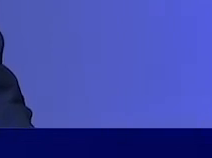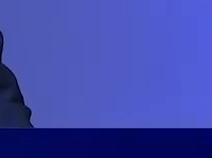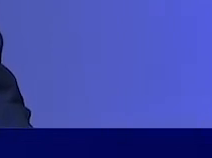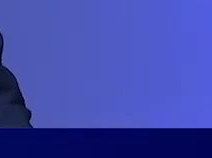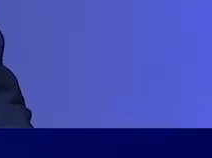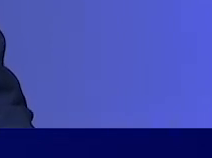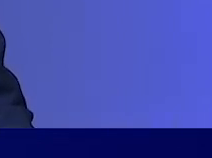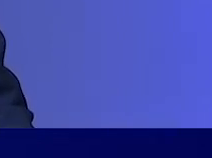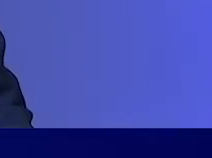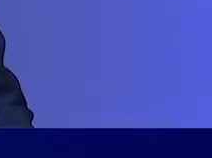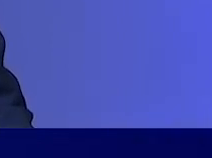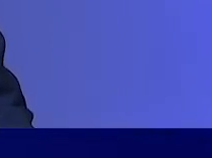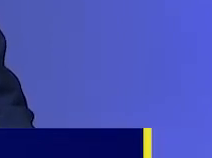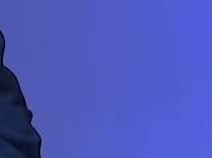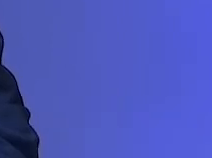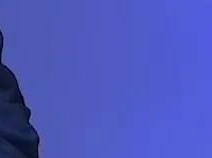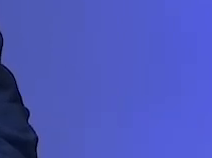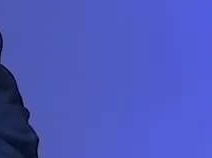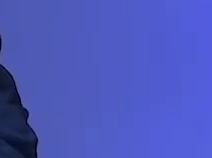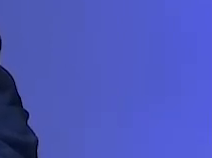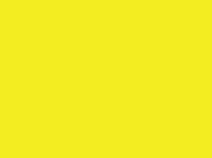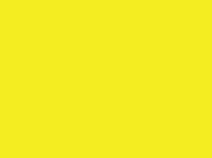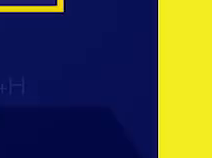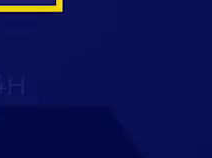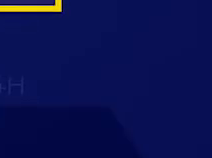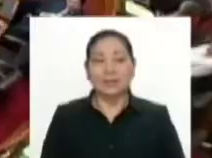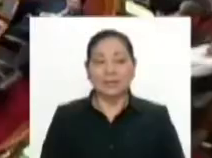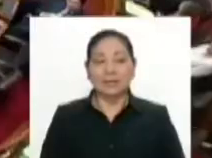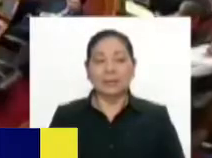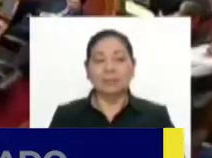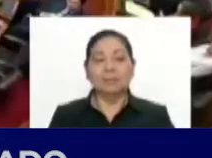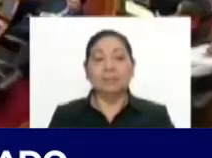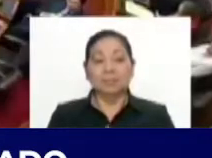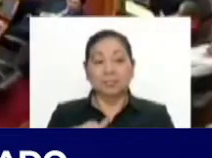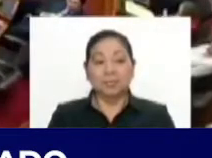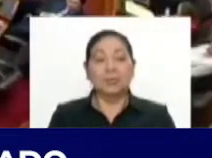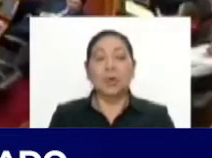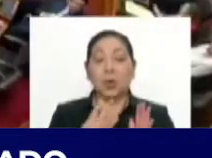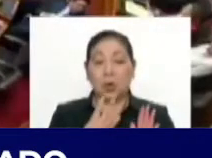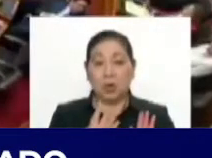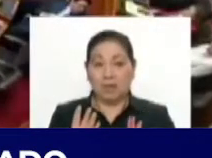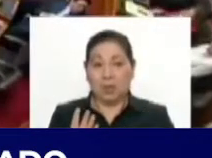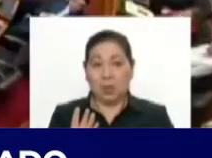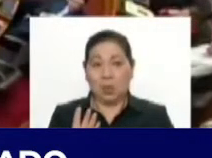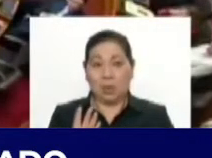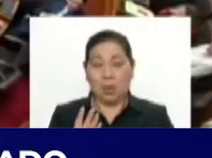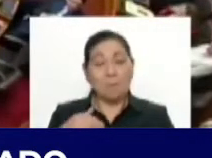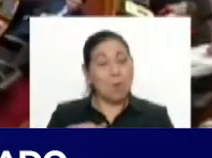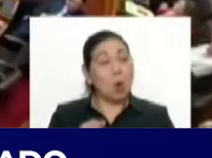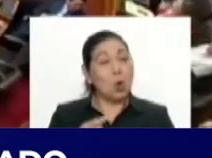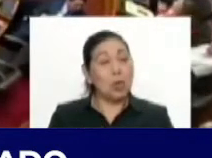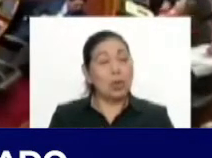Alvarado interpuso una acción que busca anular esta decisión. Han votado a favor 94 congresistas,